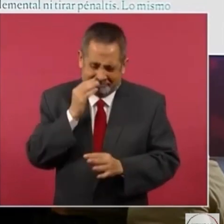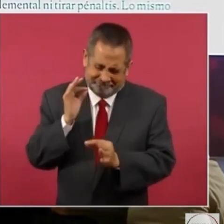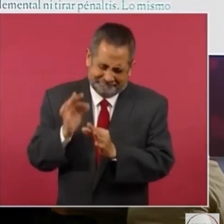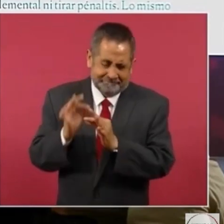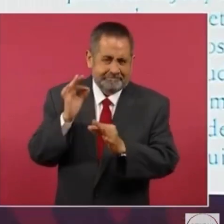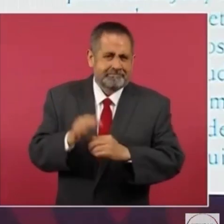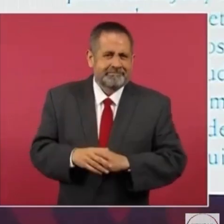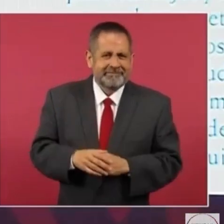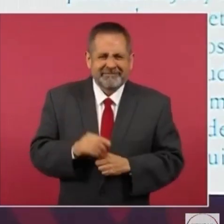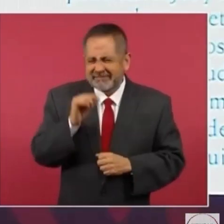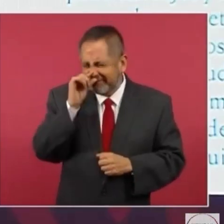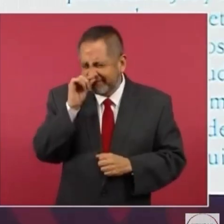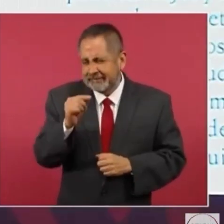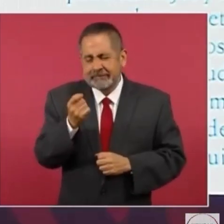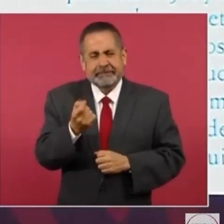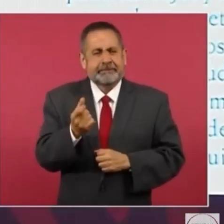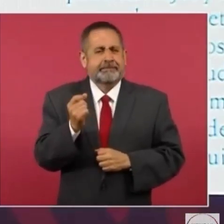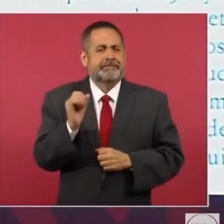Fallamos.